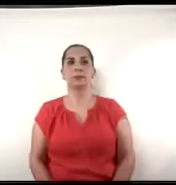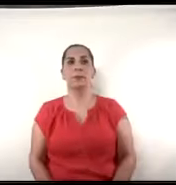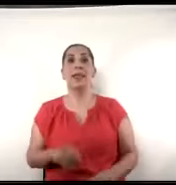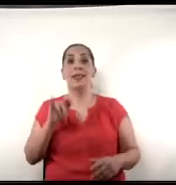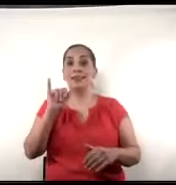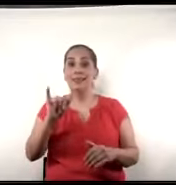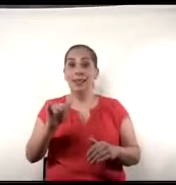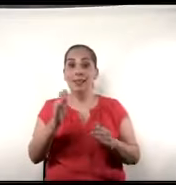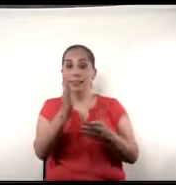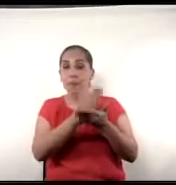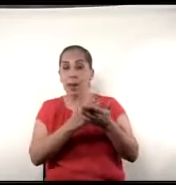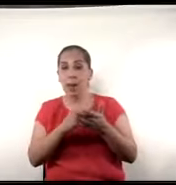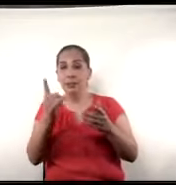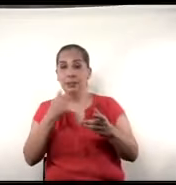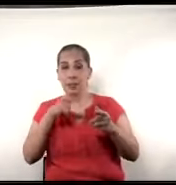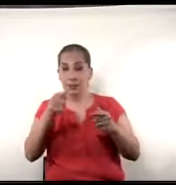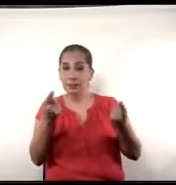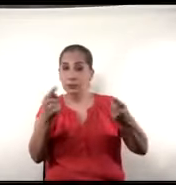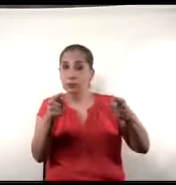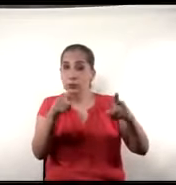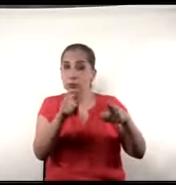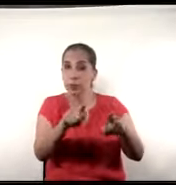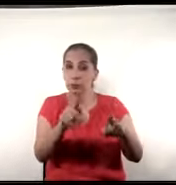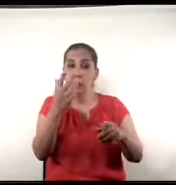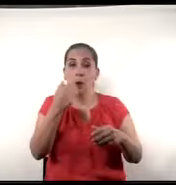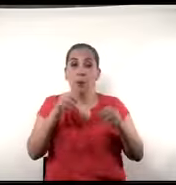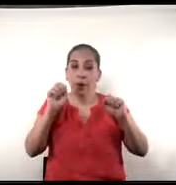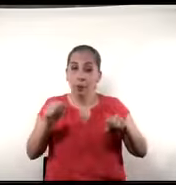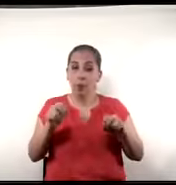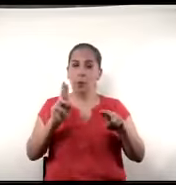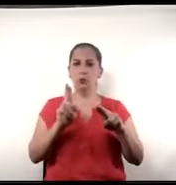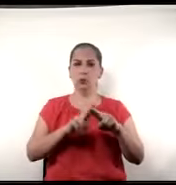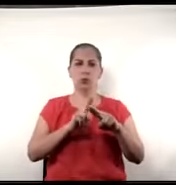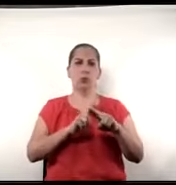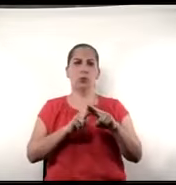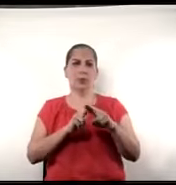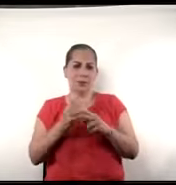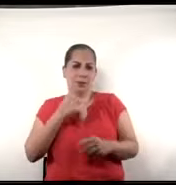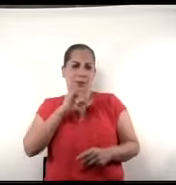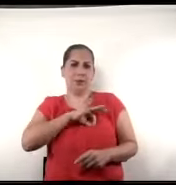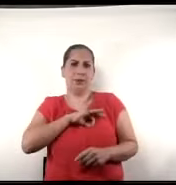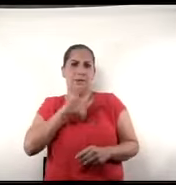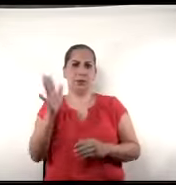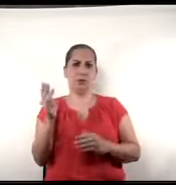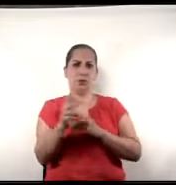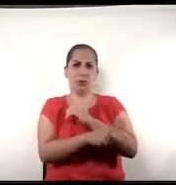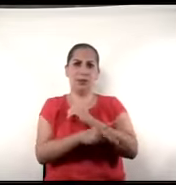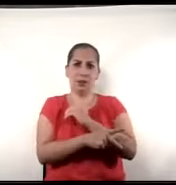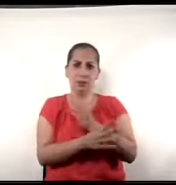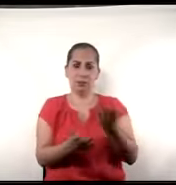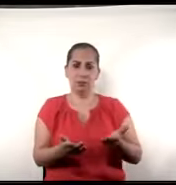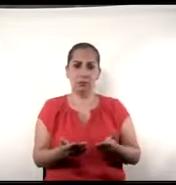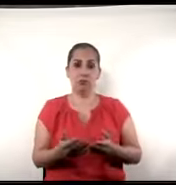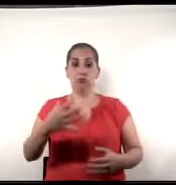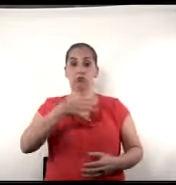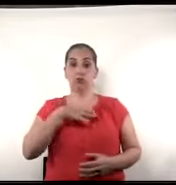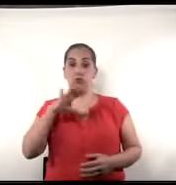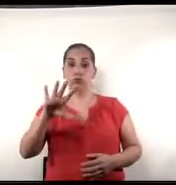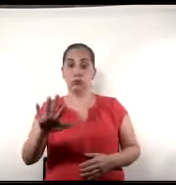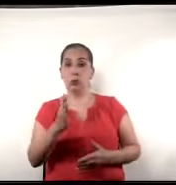de esas bandas, de ese espectro, para que pueda ser utilizado para el beneficio del Estado. El propietario de ese